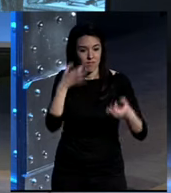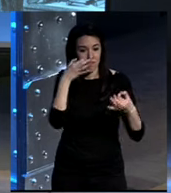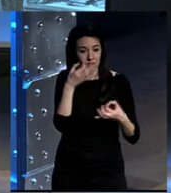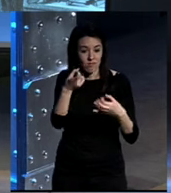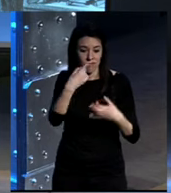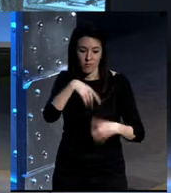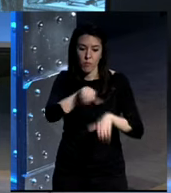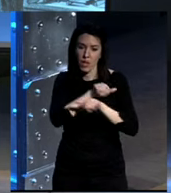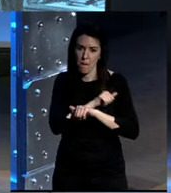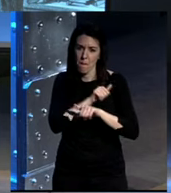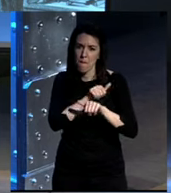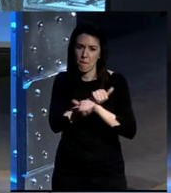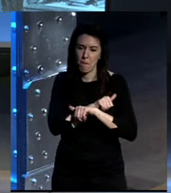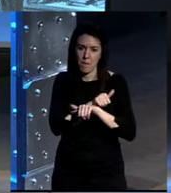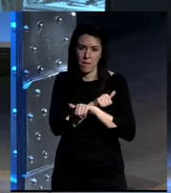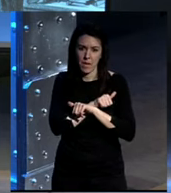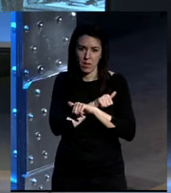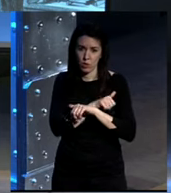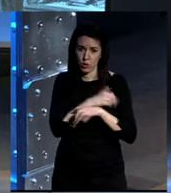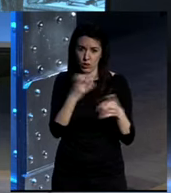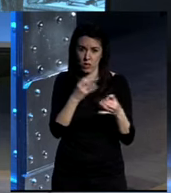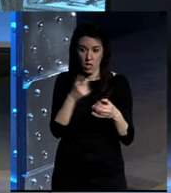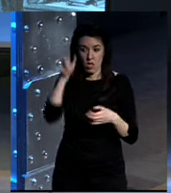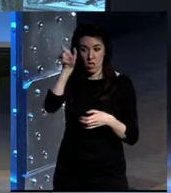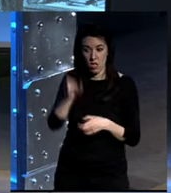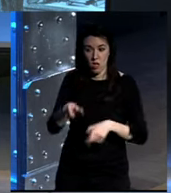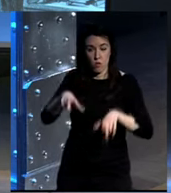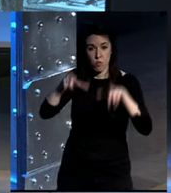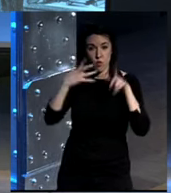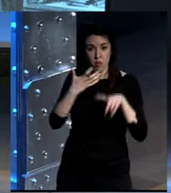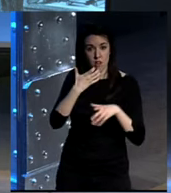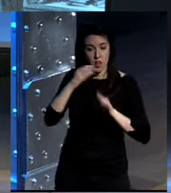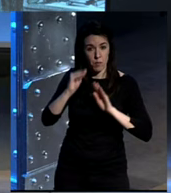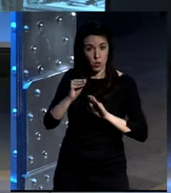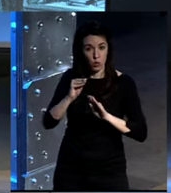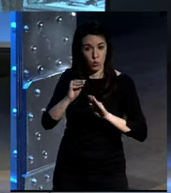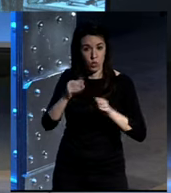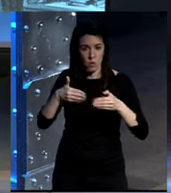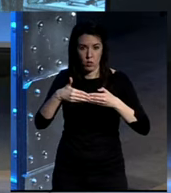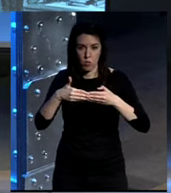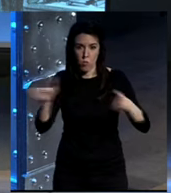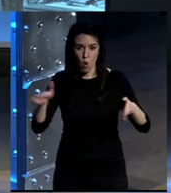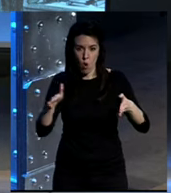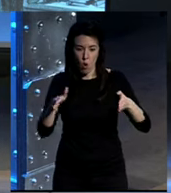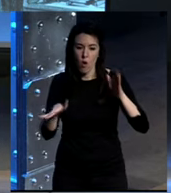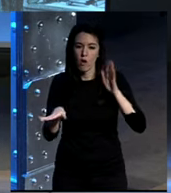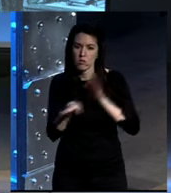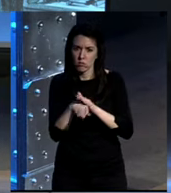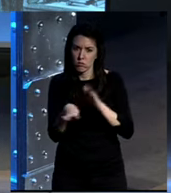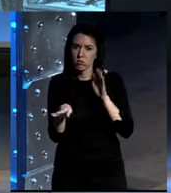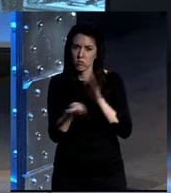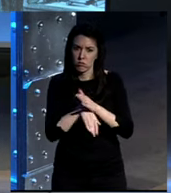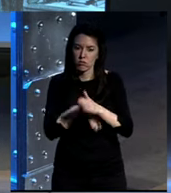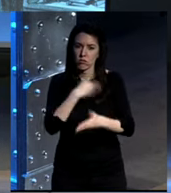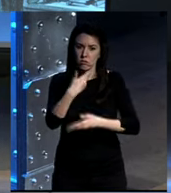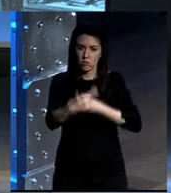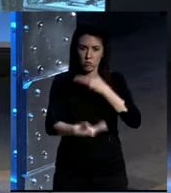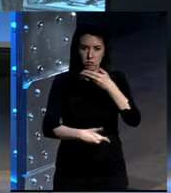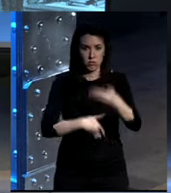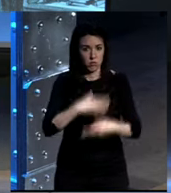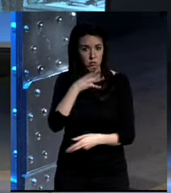esperemos que el ejemplo que él dio y el camino que él inició se continúe. Verdaderamente